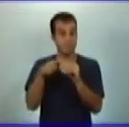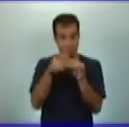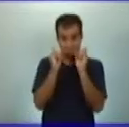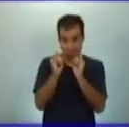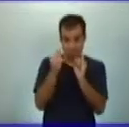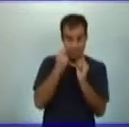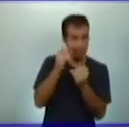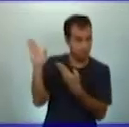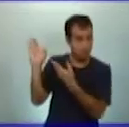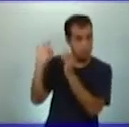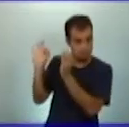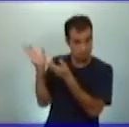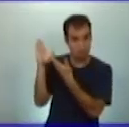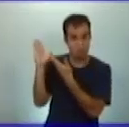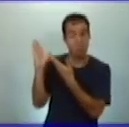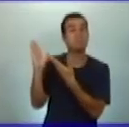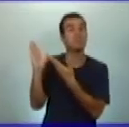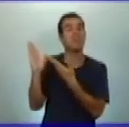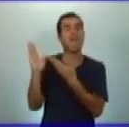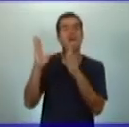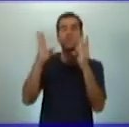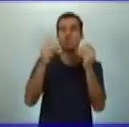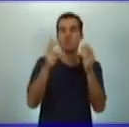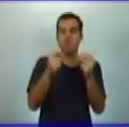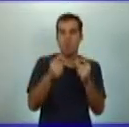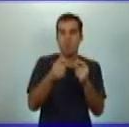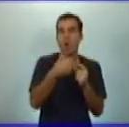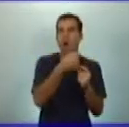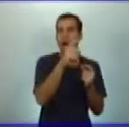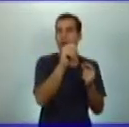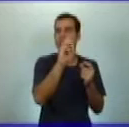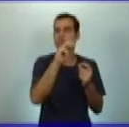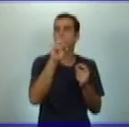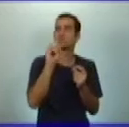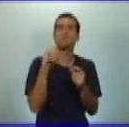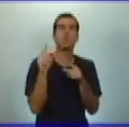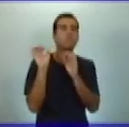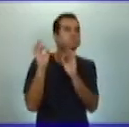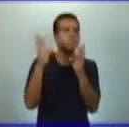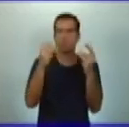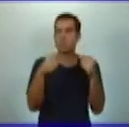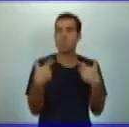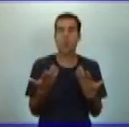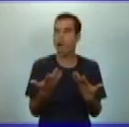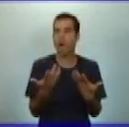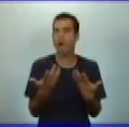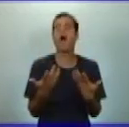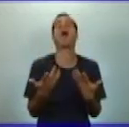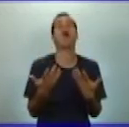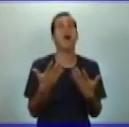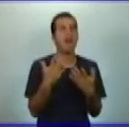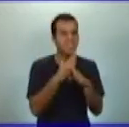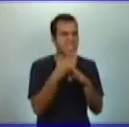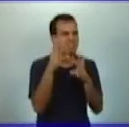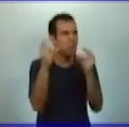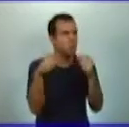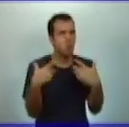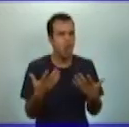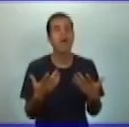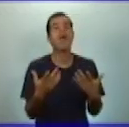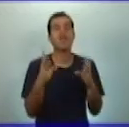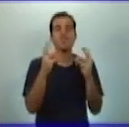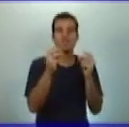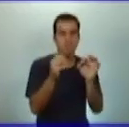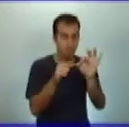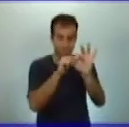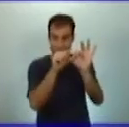en pantalla el número atómico de este elemento. Recuerden que el número atómico no es más que el número de protones que hay en el núcleo